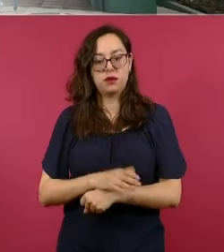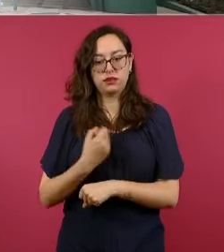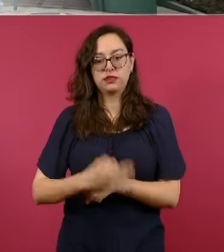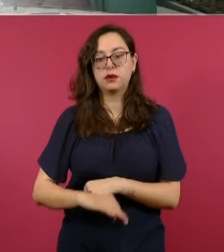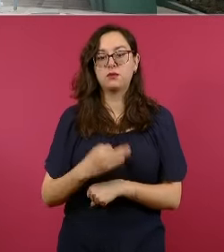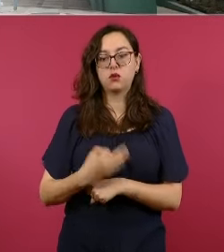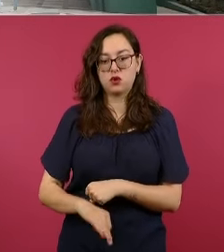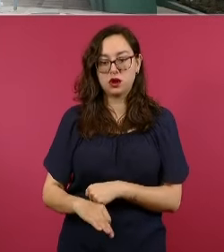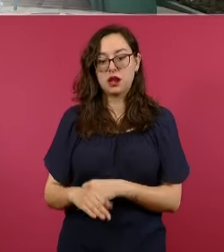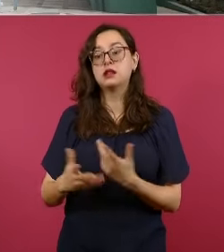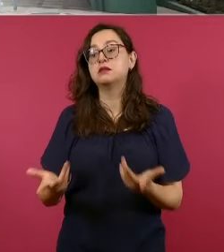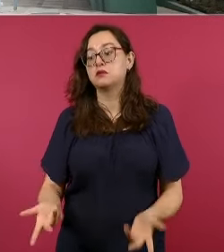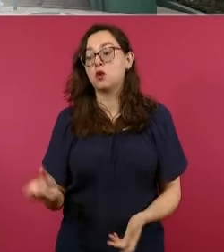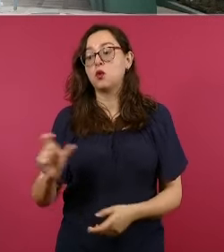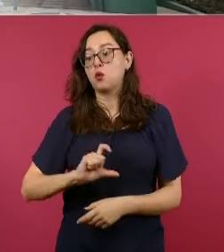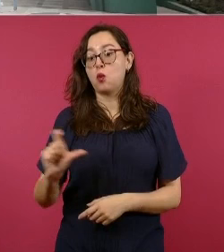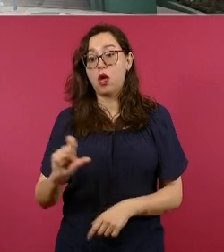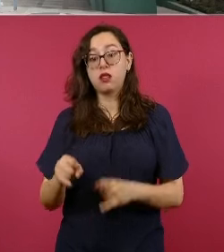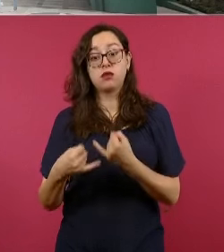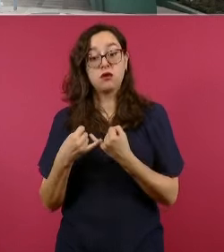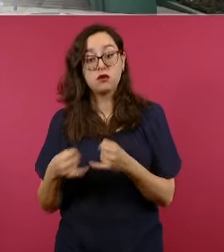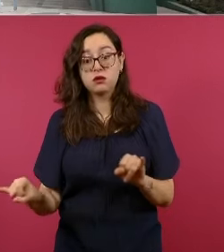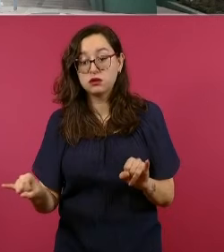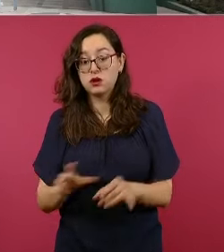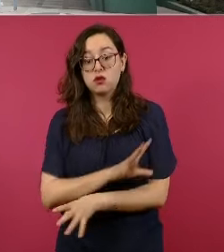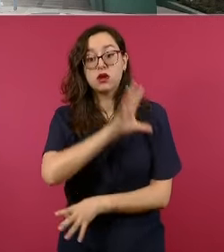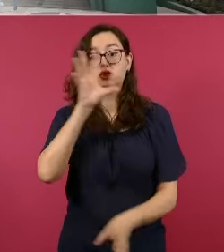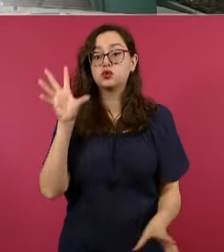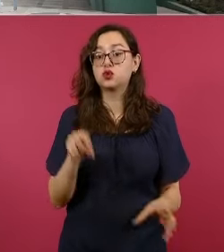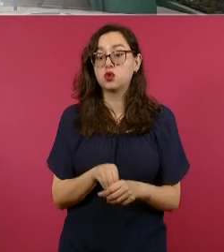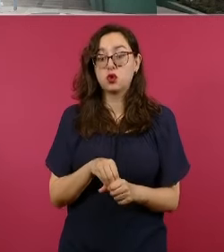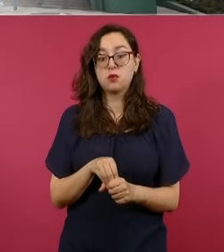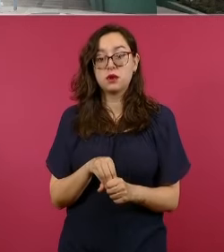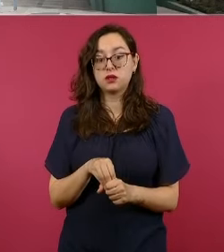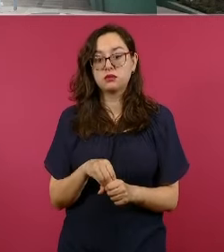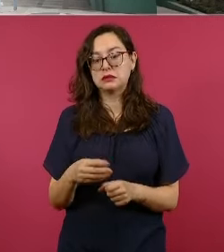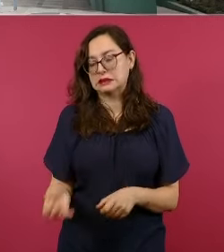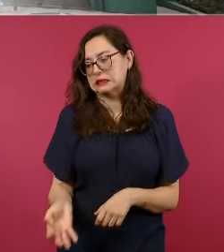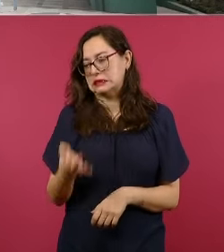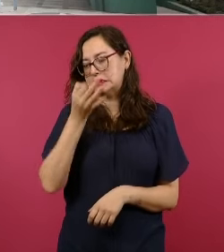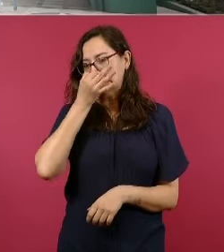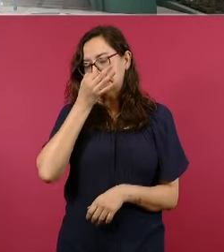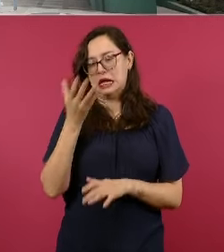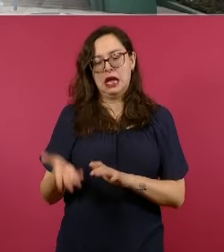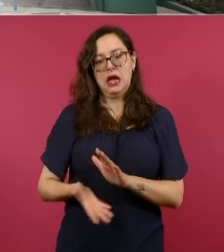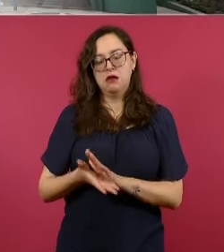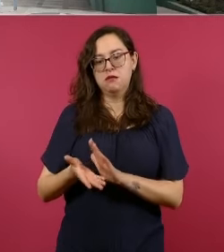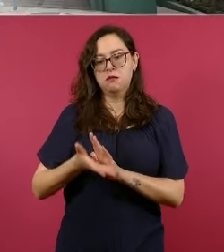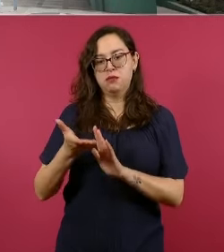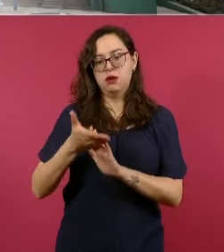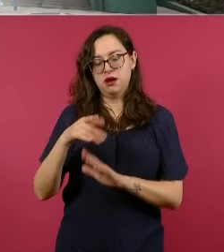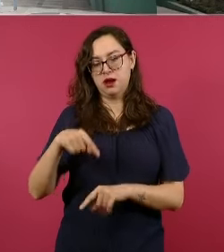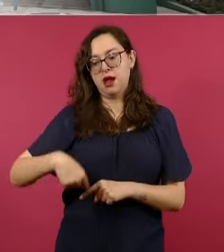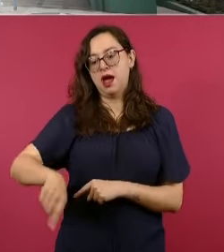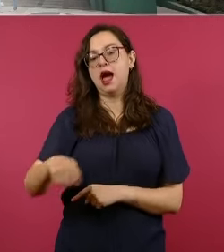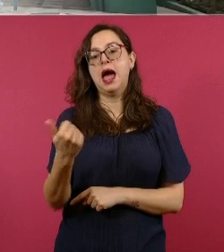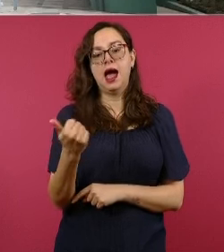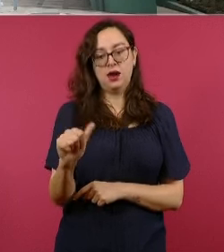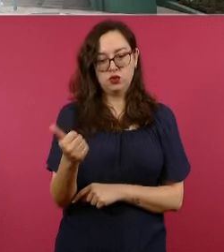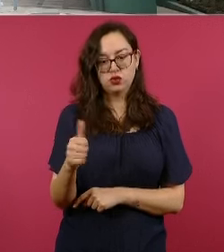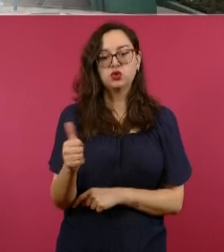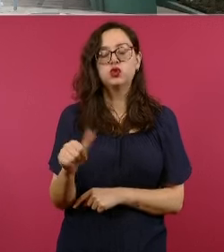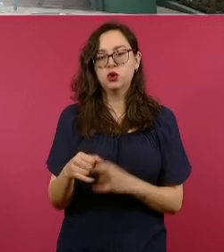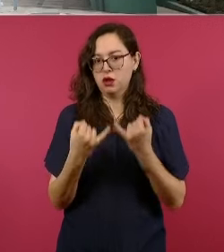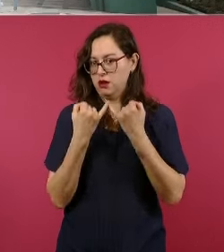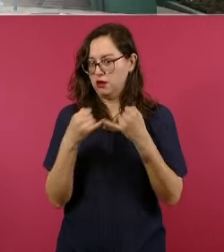está proyectada para concluir tanto la lo lo que falta que es muy poco de hora civil pero sobre todo del equipamiento en agosto de este año también